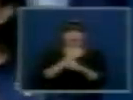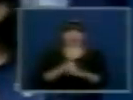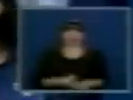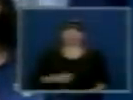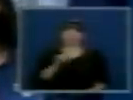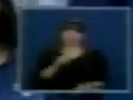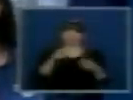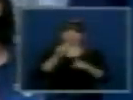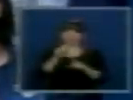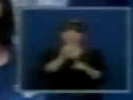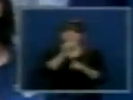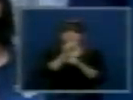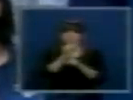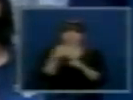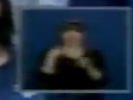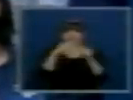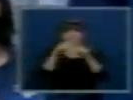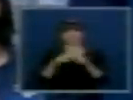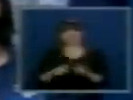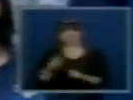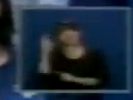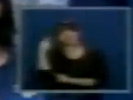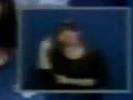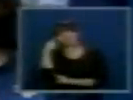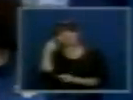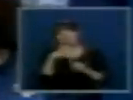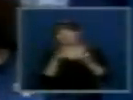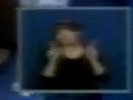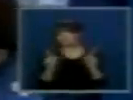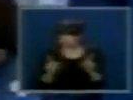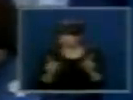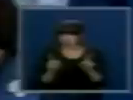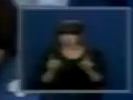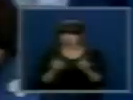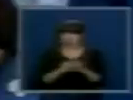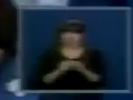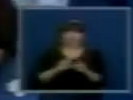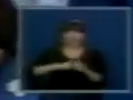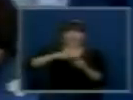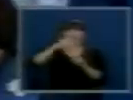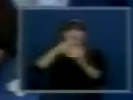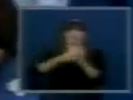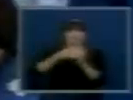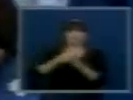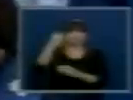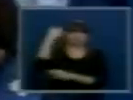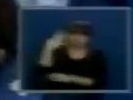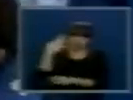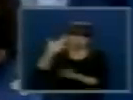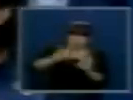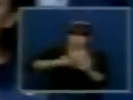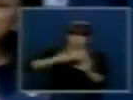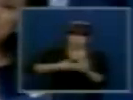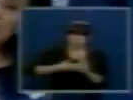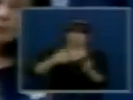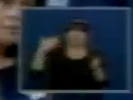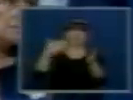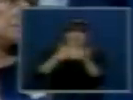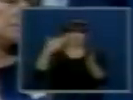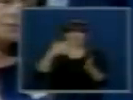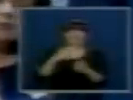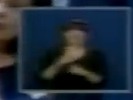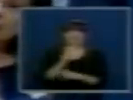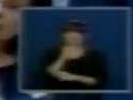se explica por múltiples razones. Sin embargo, los altos costos de la luz y los combustibles inciden grandemente en